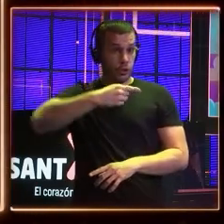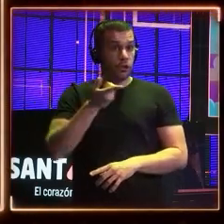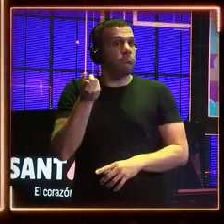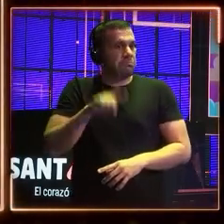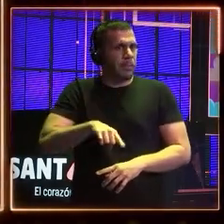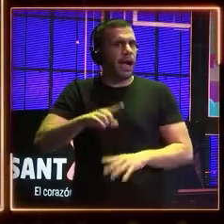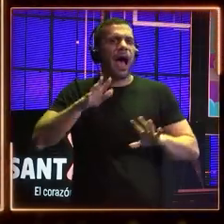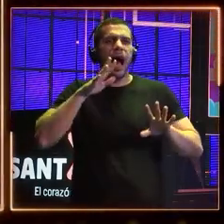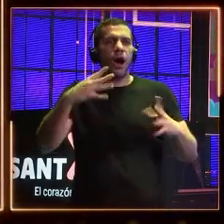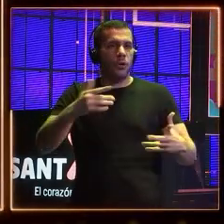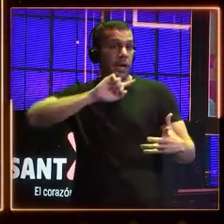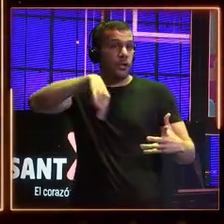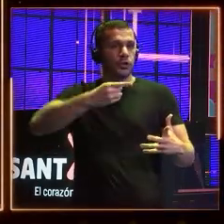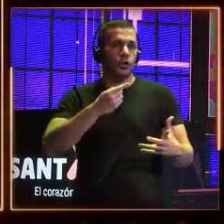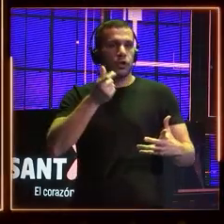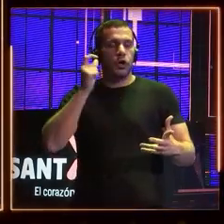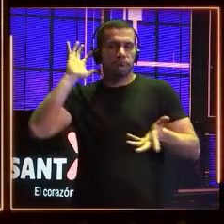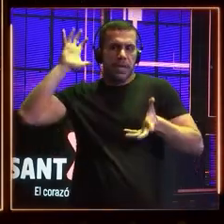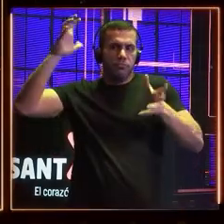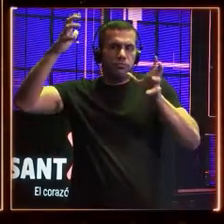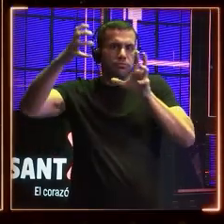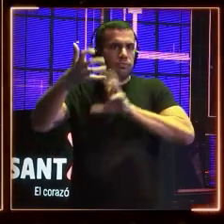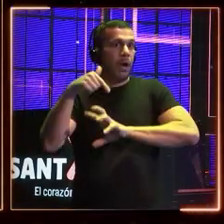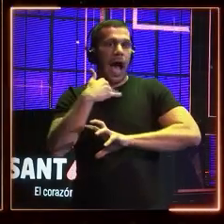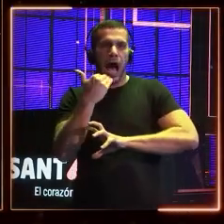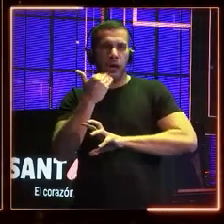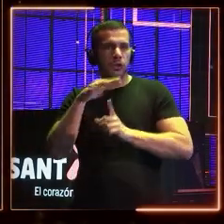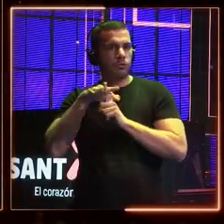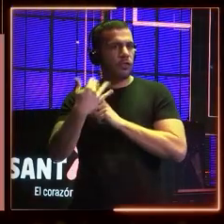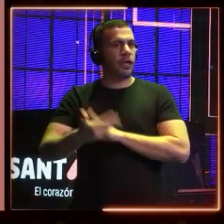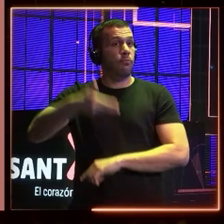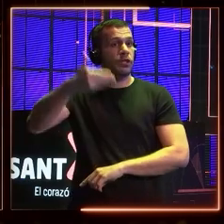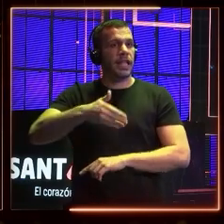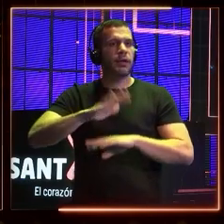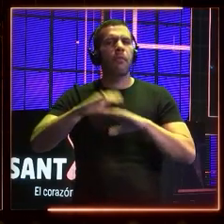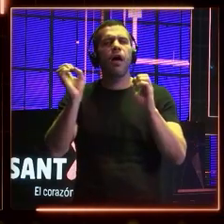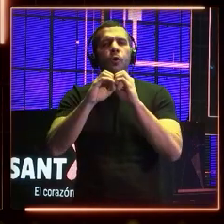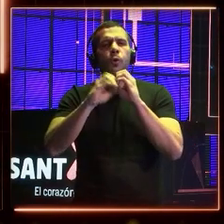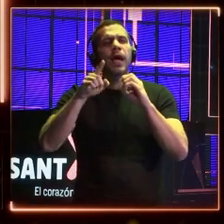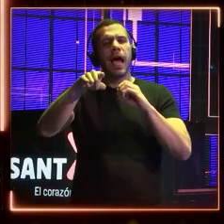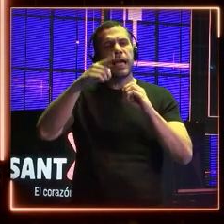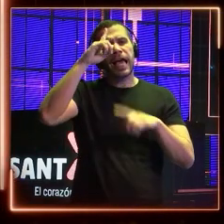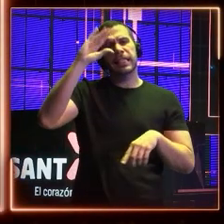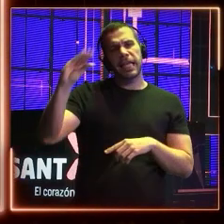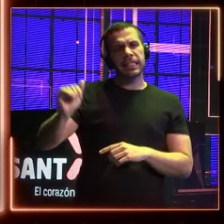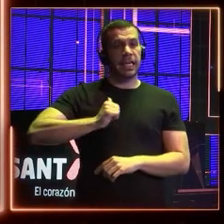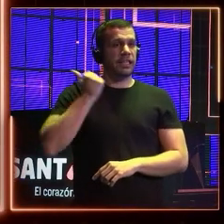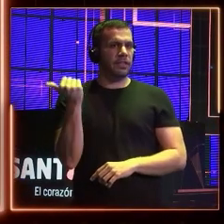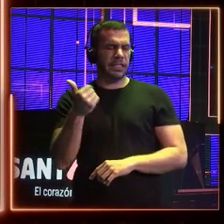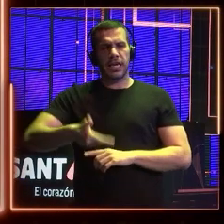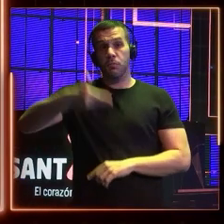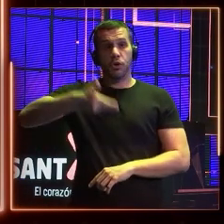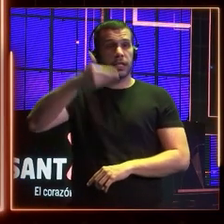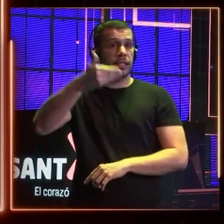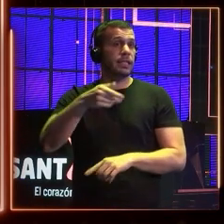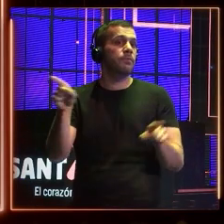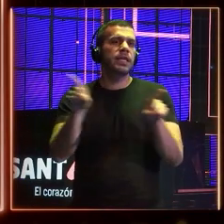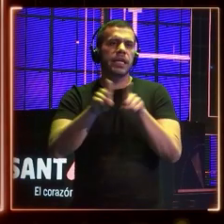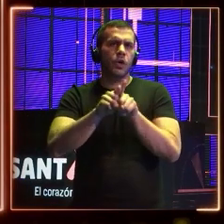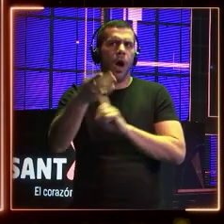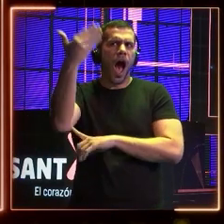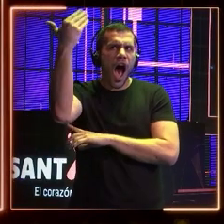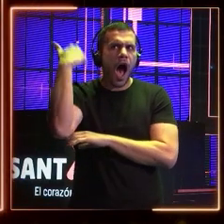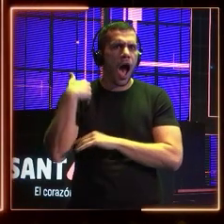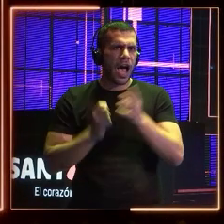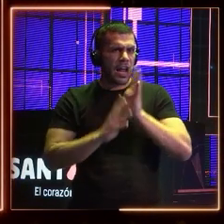viviendo un hito en la humanidad para Google la Inteligencia artificial es tan relevante como lo fue en su momento el nacimiento del fuego